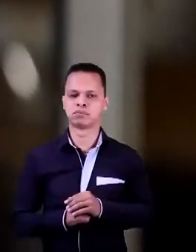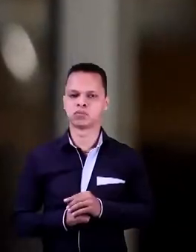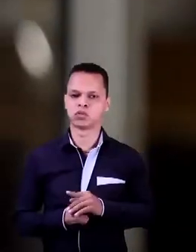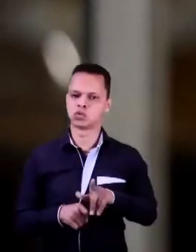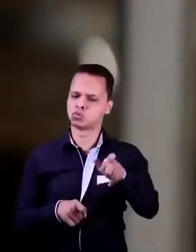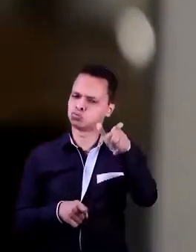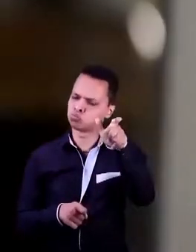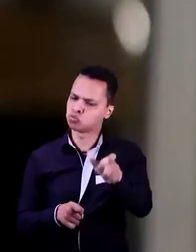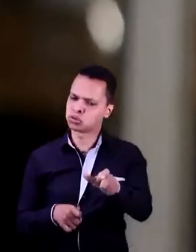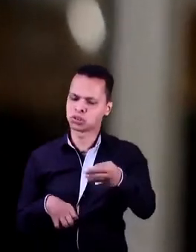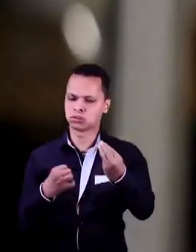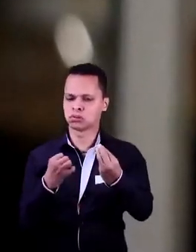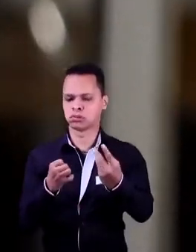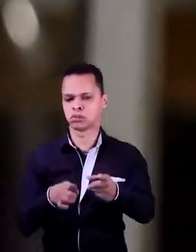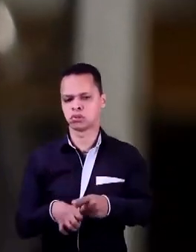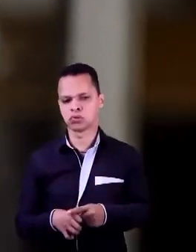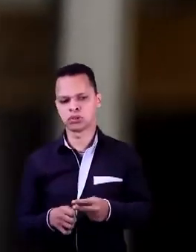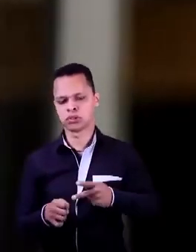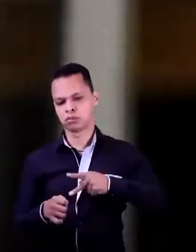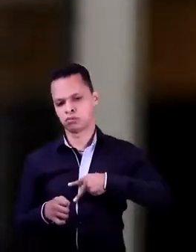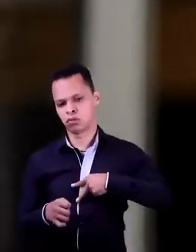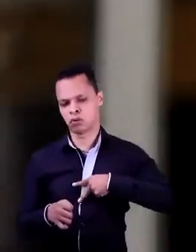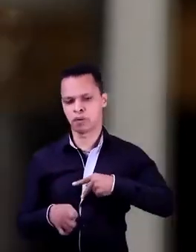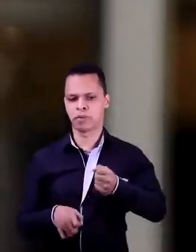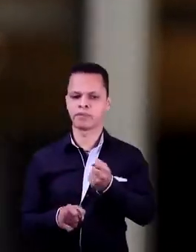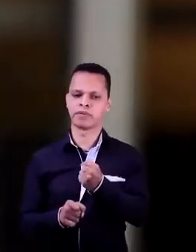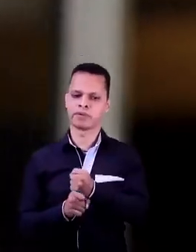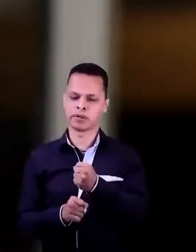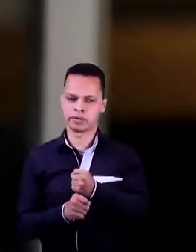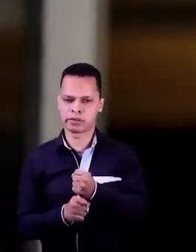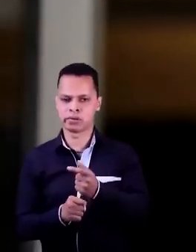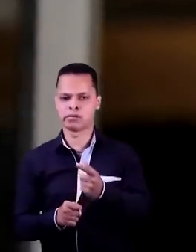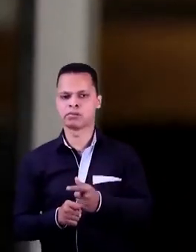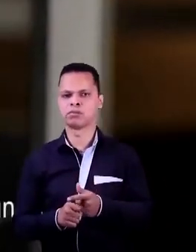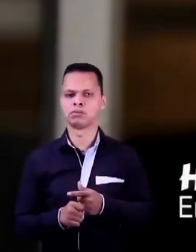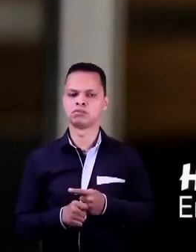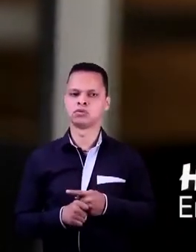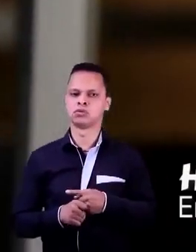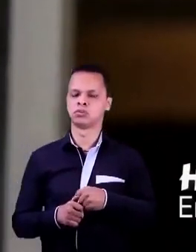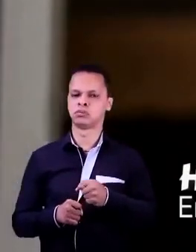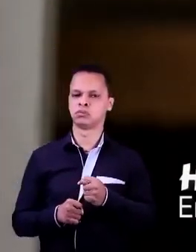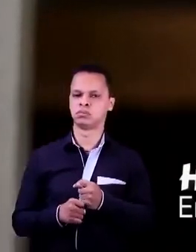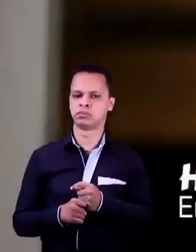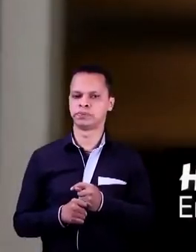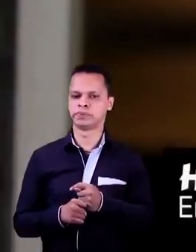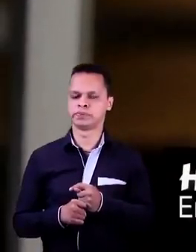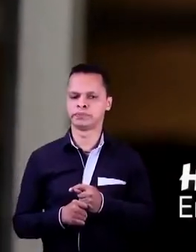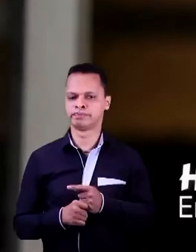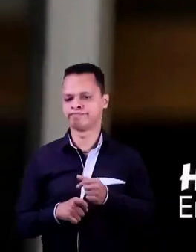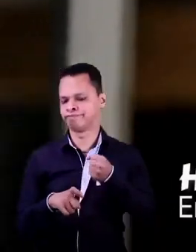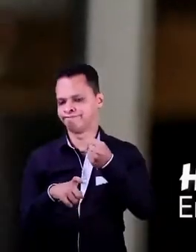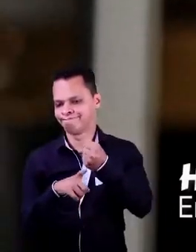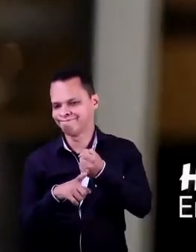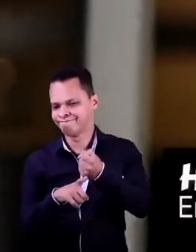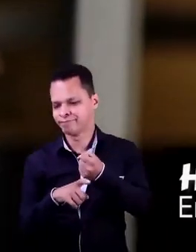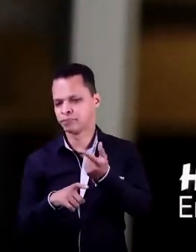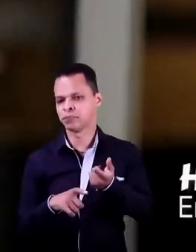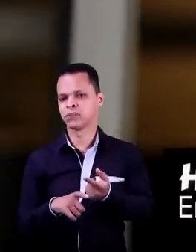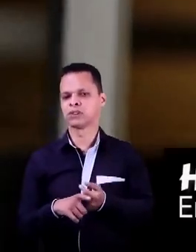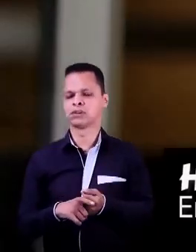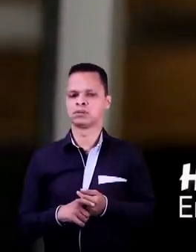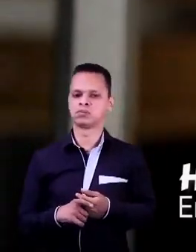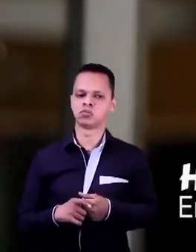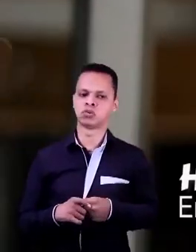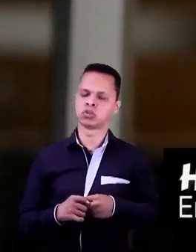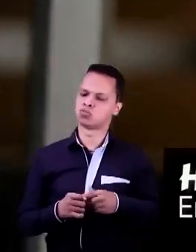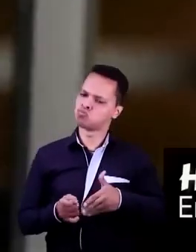Para todas las personas que trabajan de cuenta de ellas, que llevan su propio negocio, yo les aconsejo